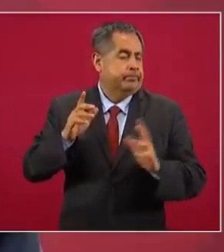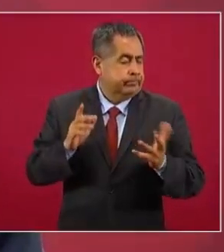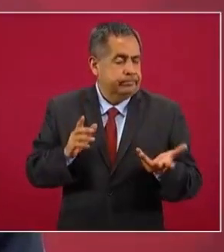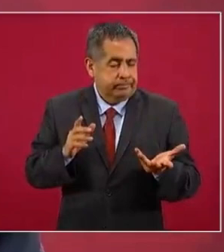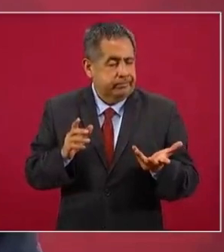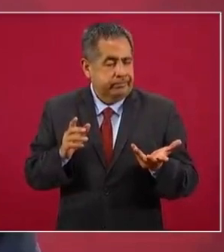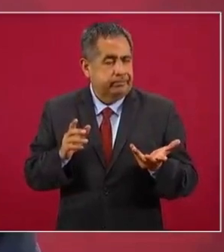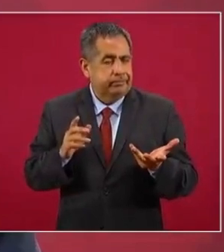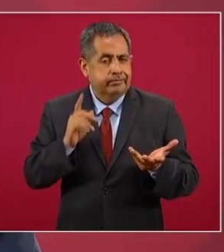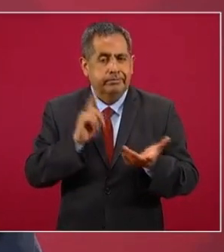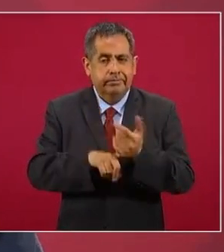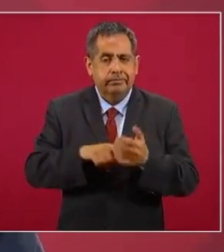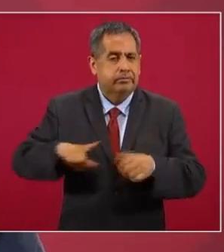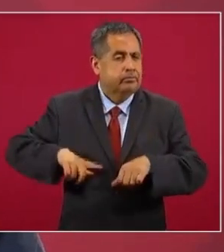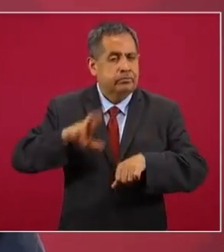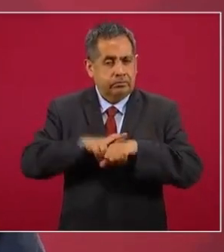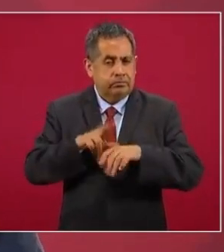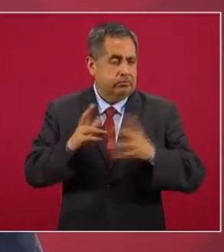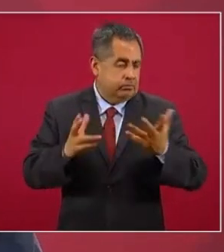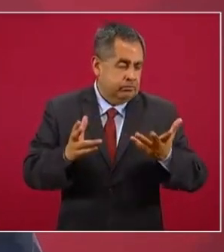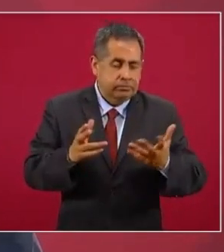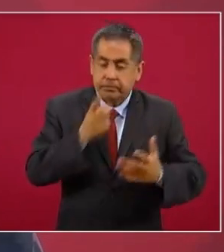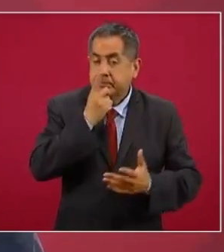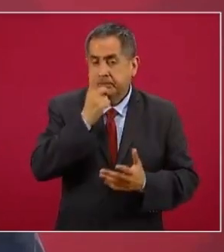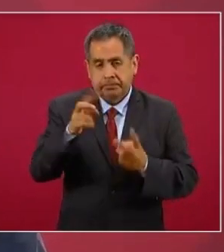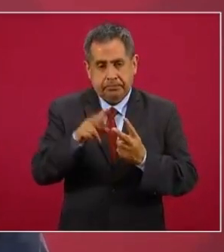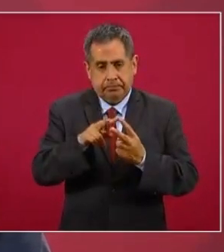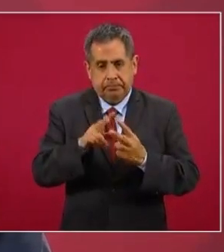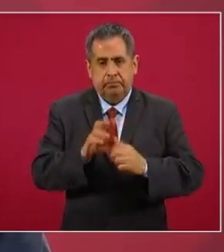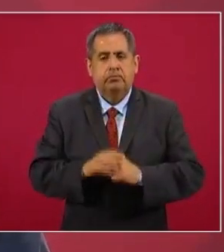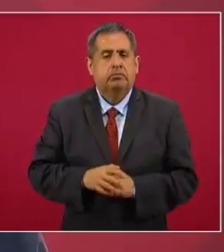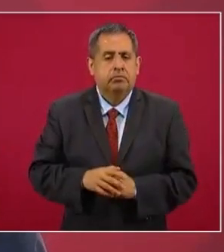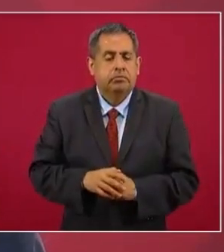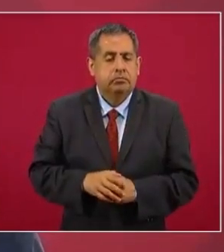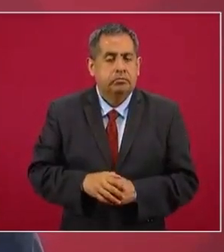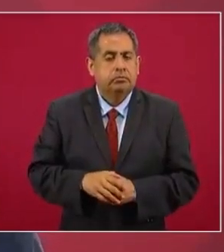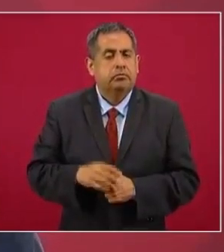tienen en el gobierno del estado. Yo